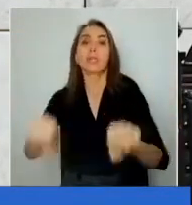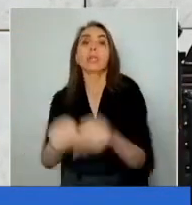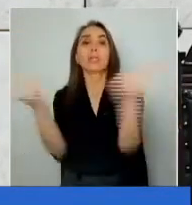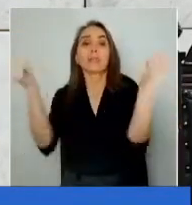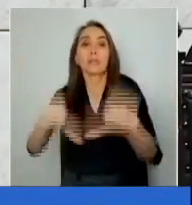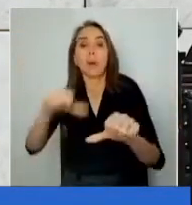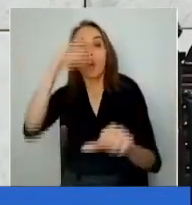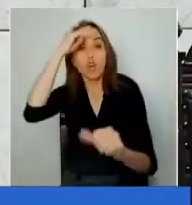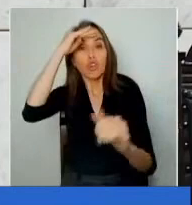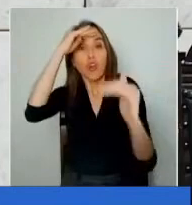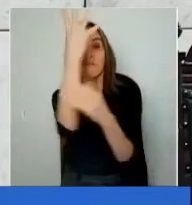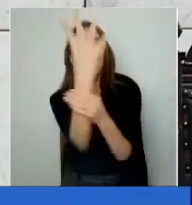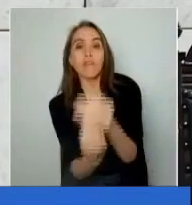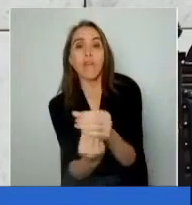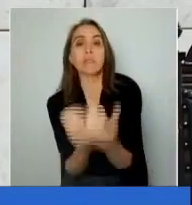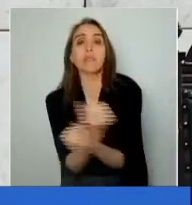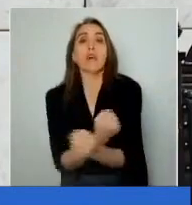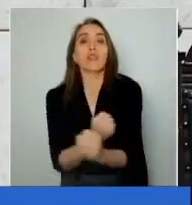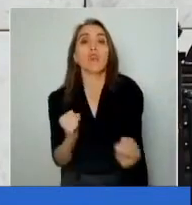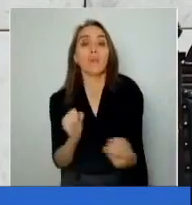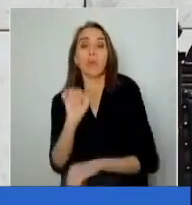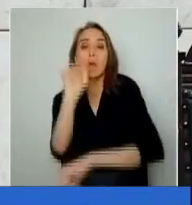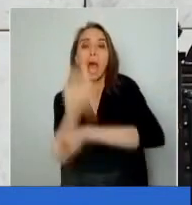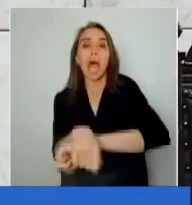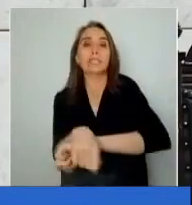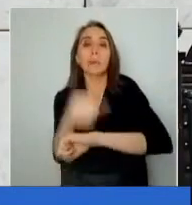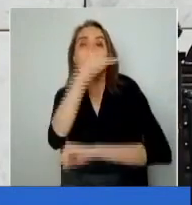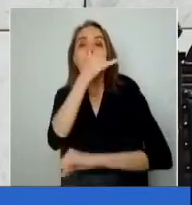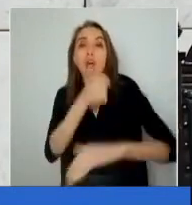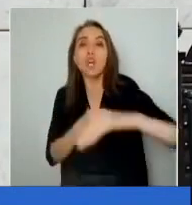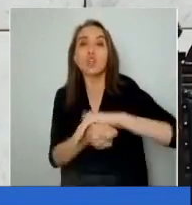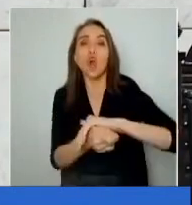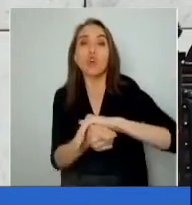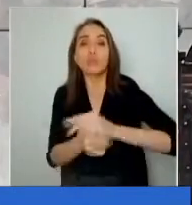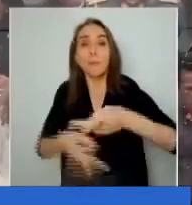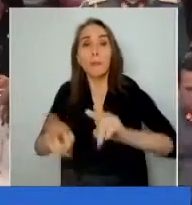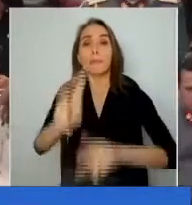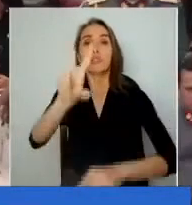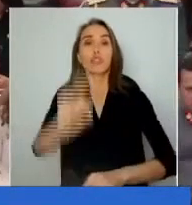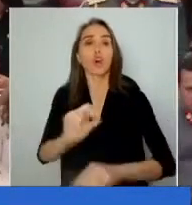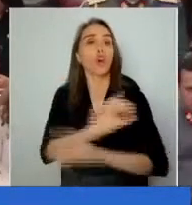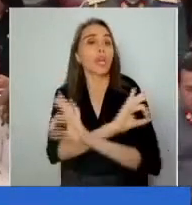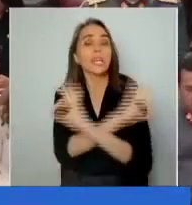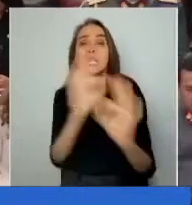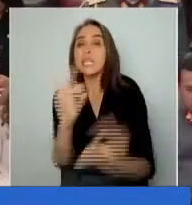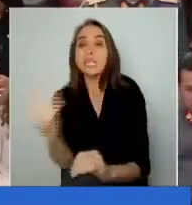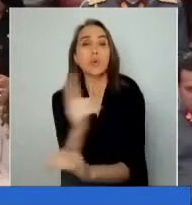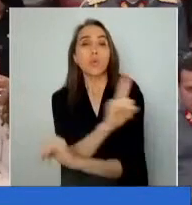y no podemos aceptarla ni tolerarla en ningún caso